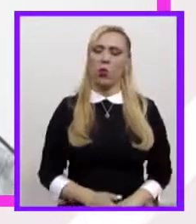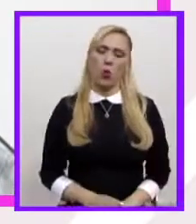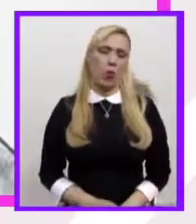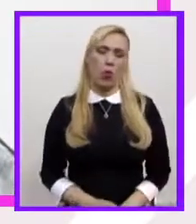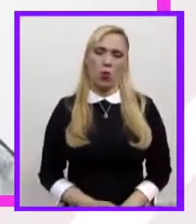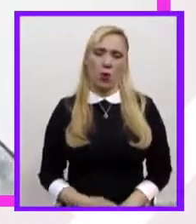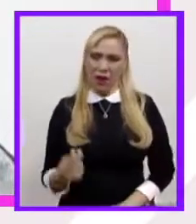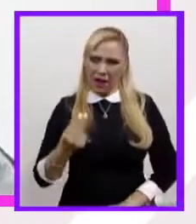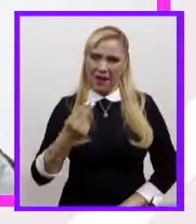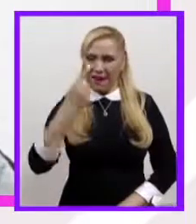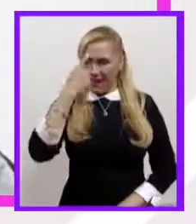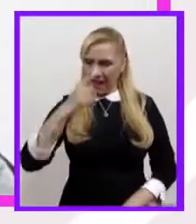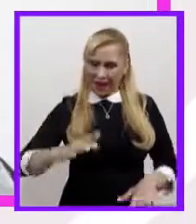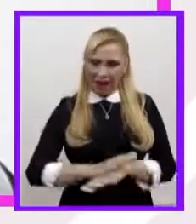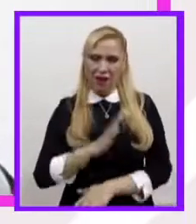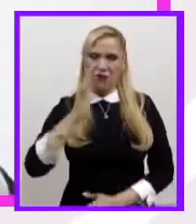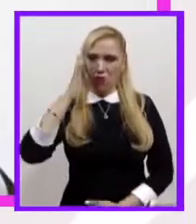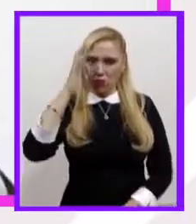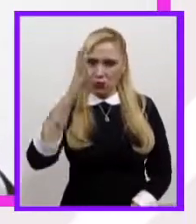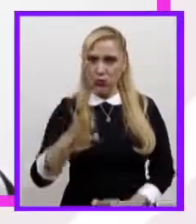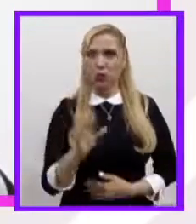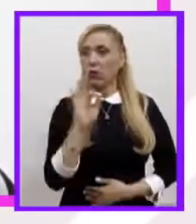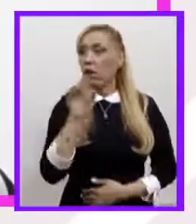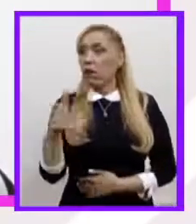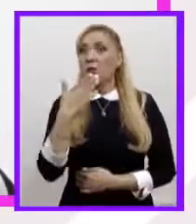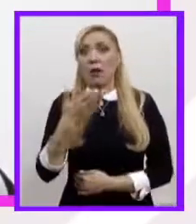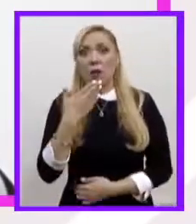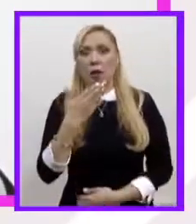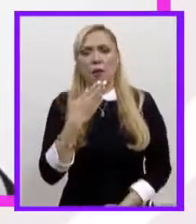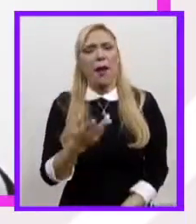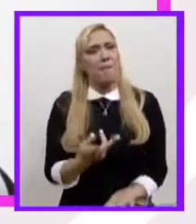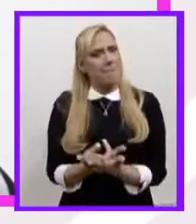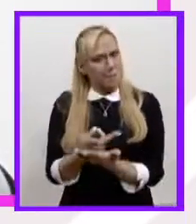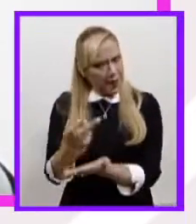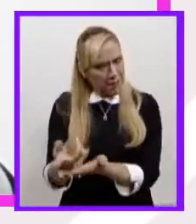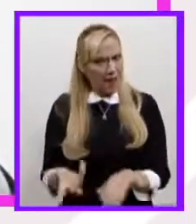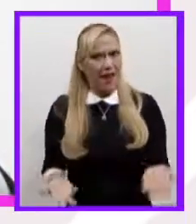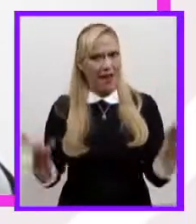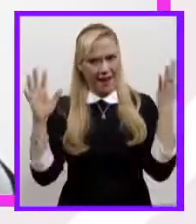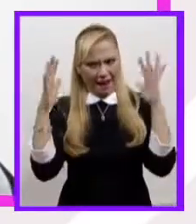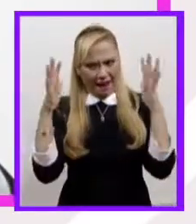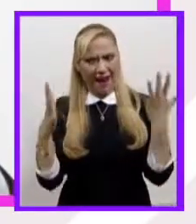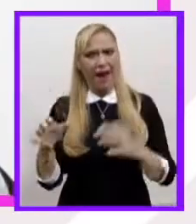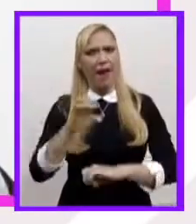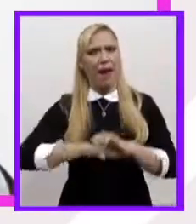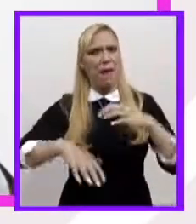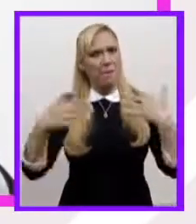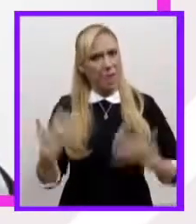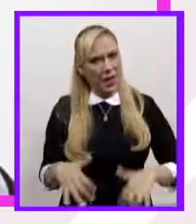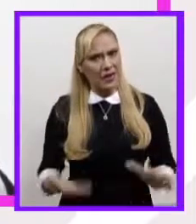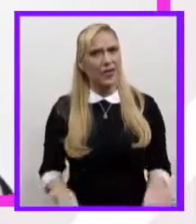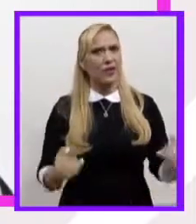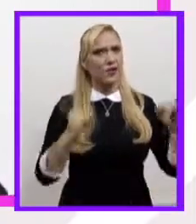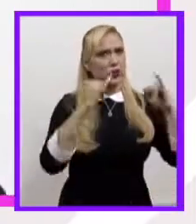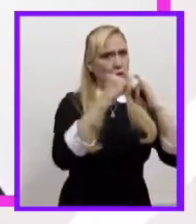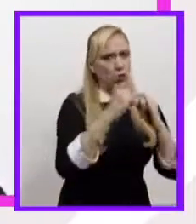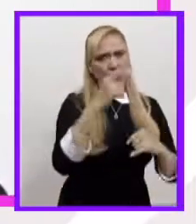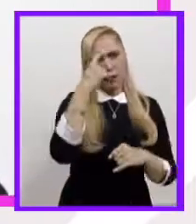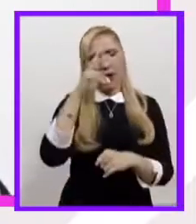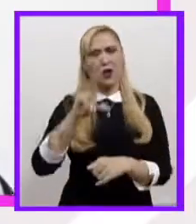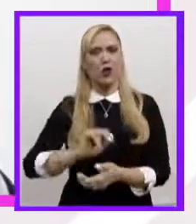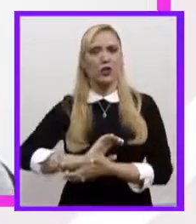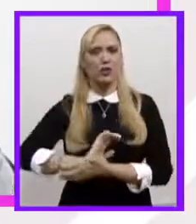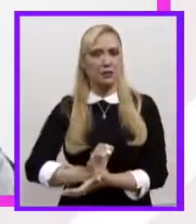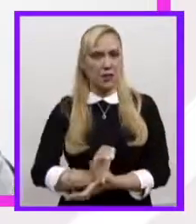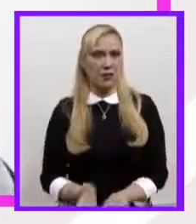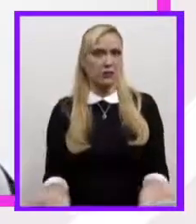futuro, premiar de alguna manera a las empresas, a las instancias que promueven la cultura en contra de la